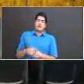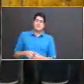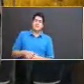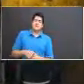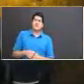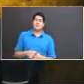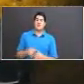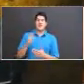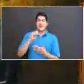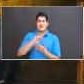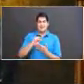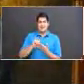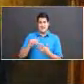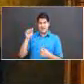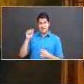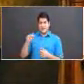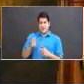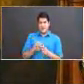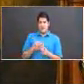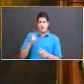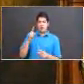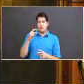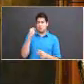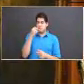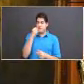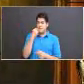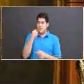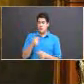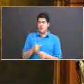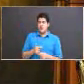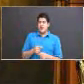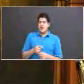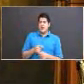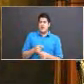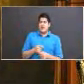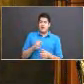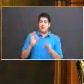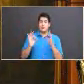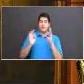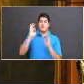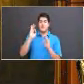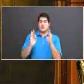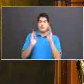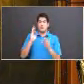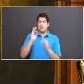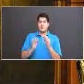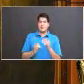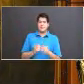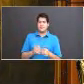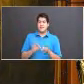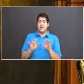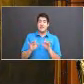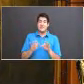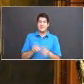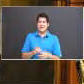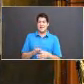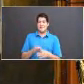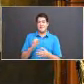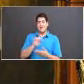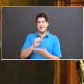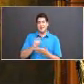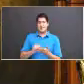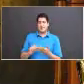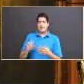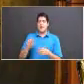Se escribía ahí con una muchacha que era de Belén. Se mandaban correitos y todo. Pero como sus